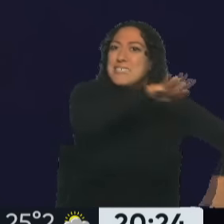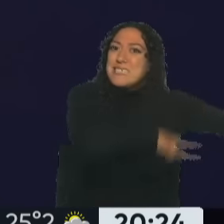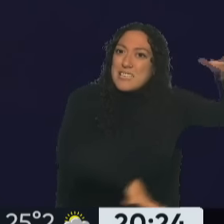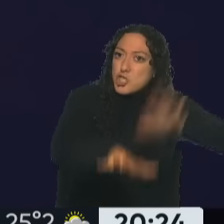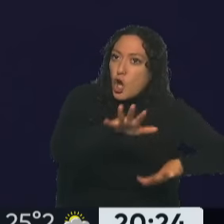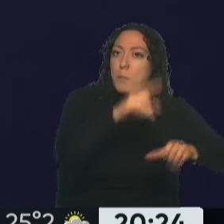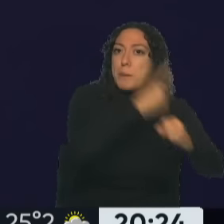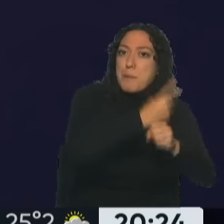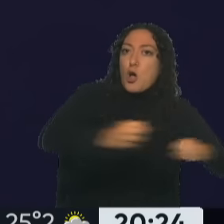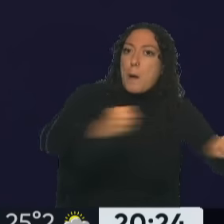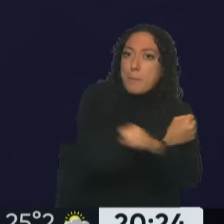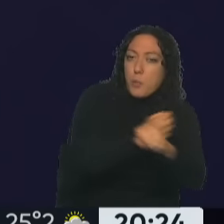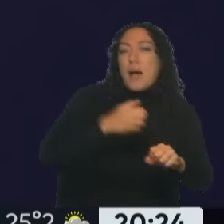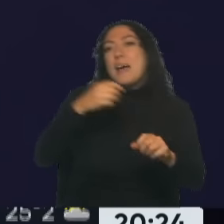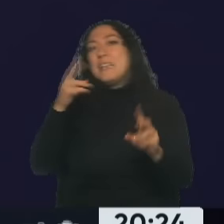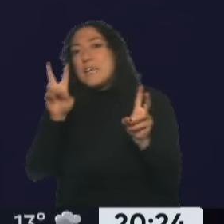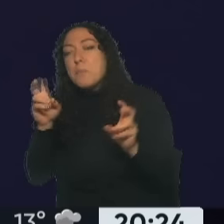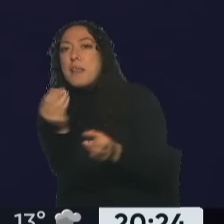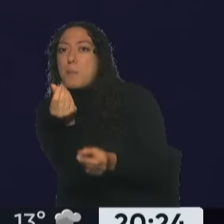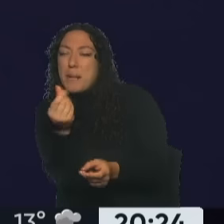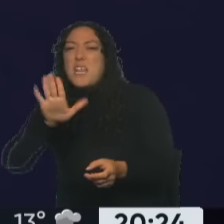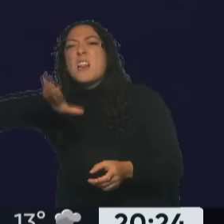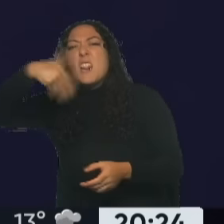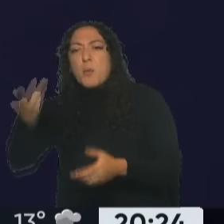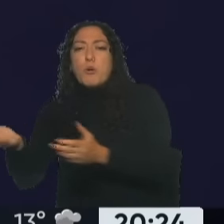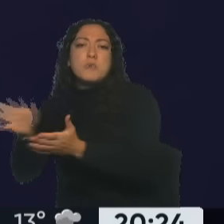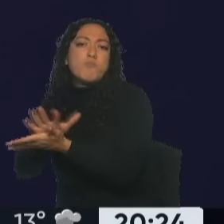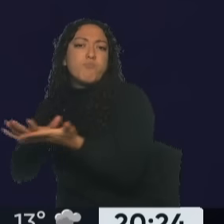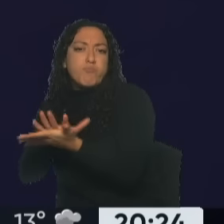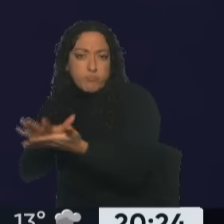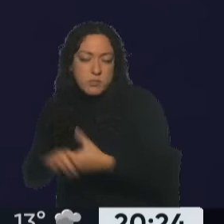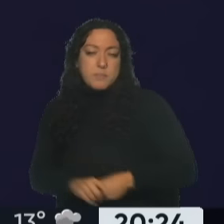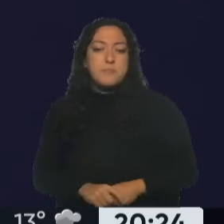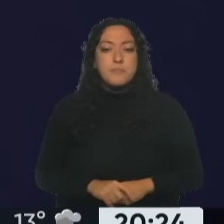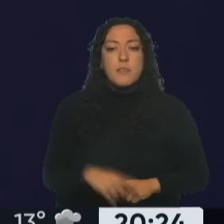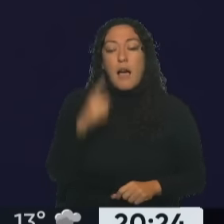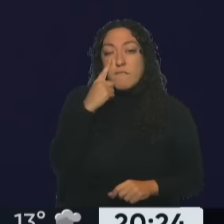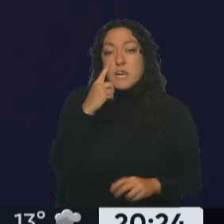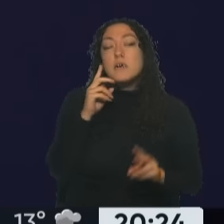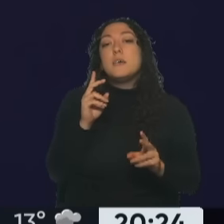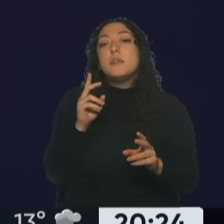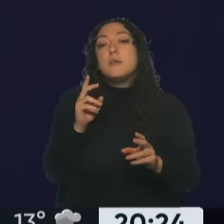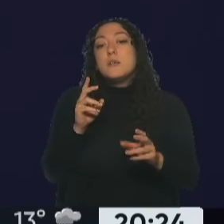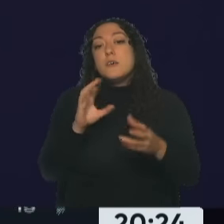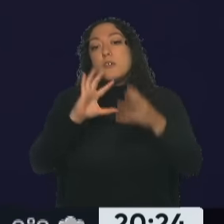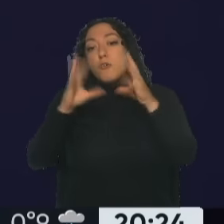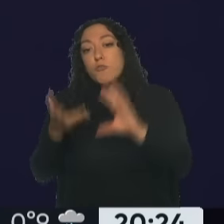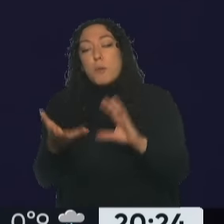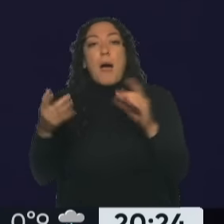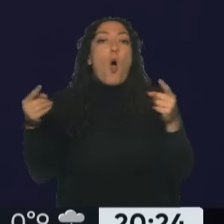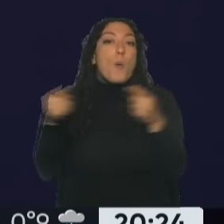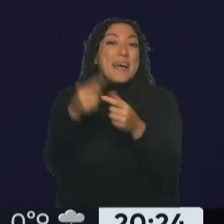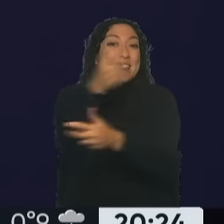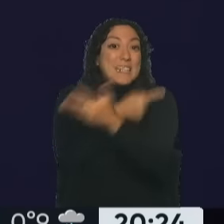tiempo para ver qué es lo que podemos hacer mejor por los argentinos en el plano fiscal sin resignar nunca el